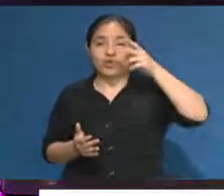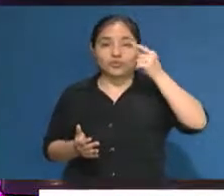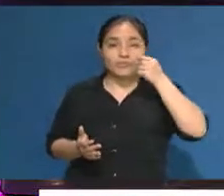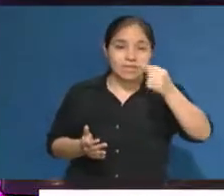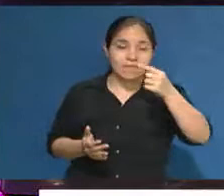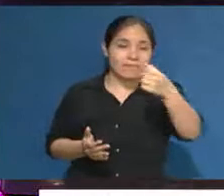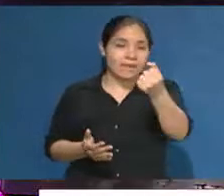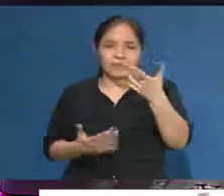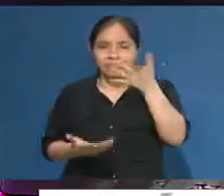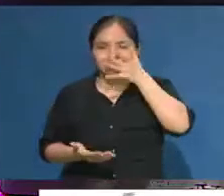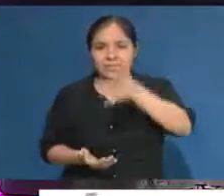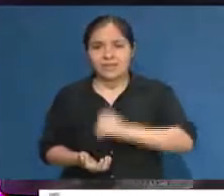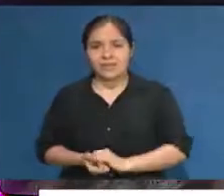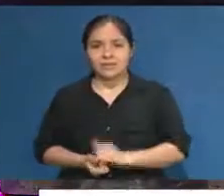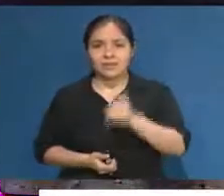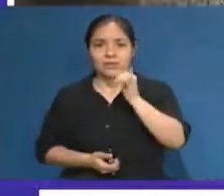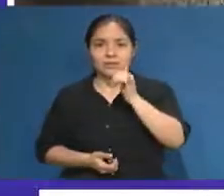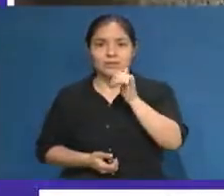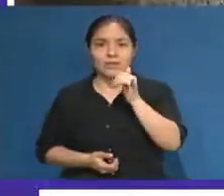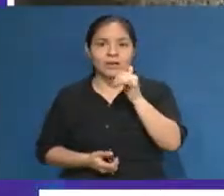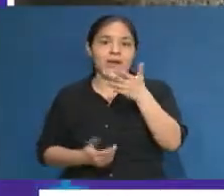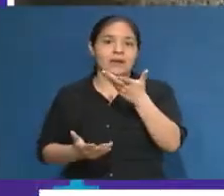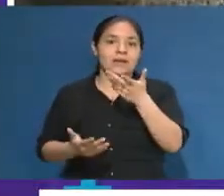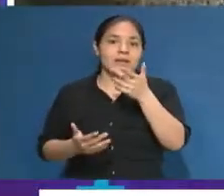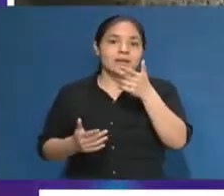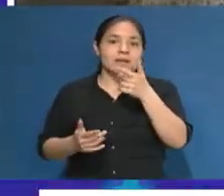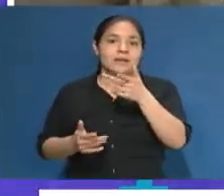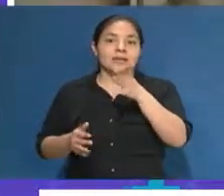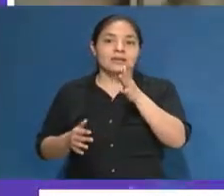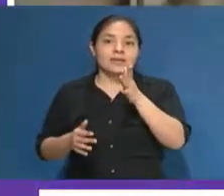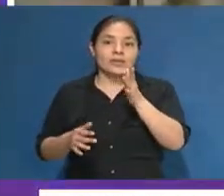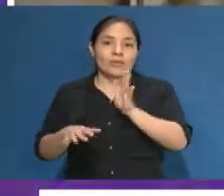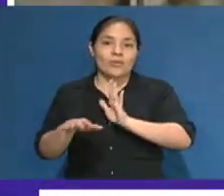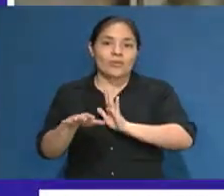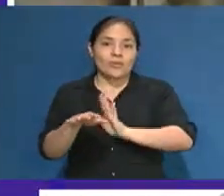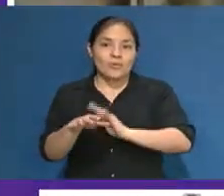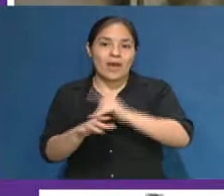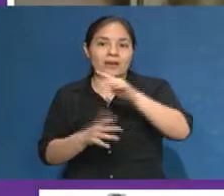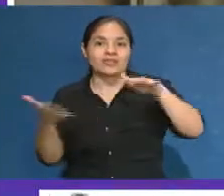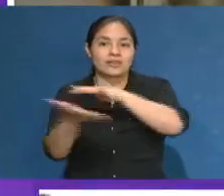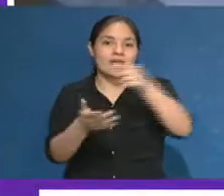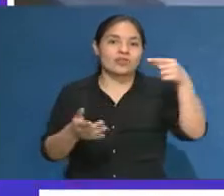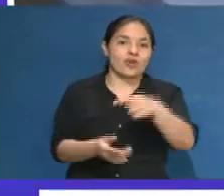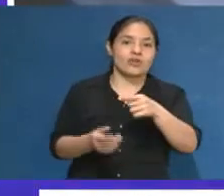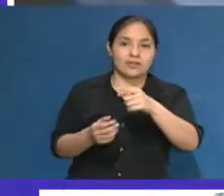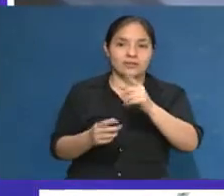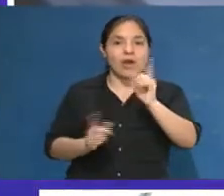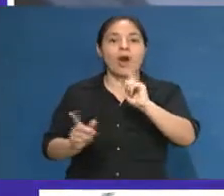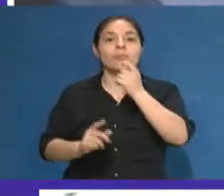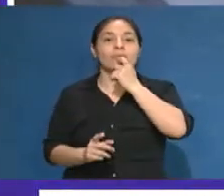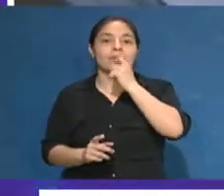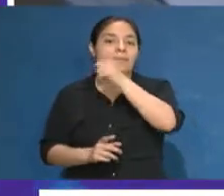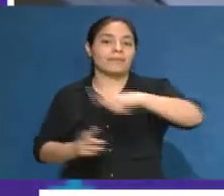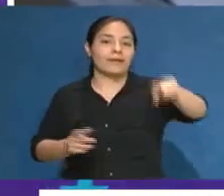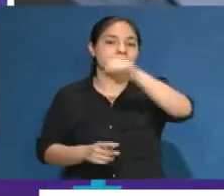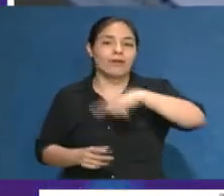consumo claro. Tipo, son facturas bastante abultadas. Entonces eso obviamente va a causar un perjuicio. Tampoco es llevarle pánico ni miedo a la